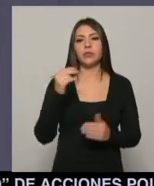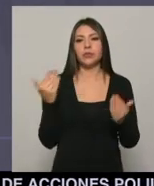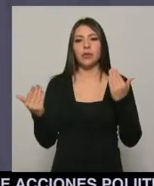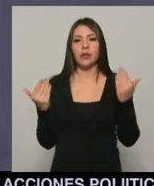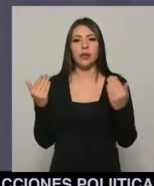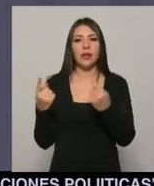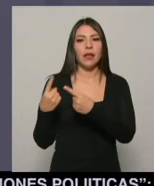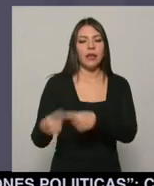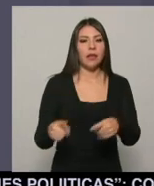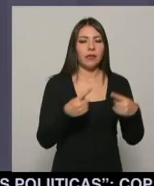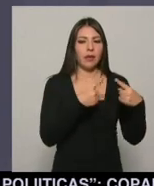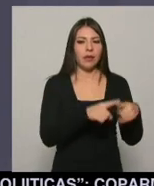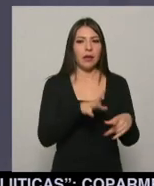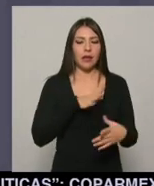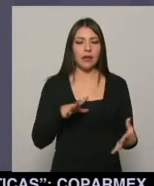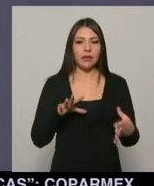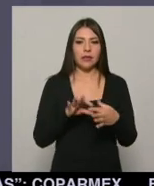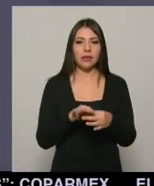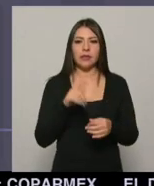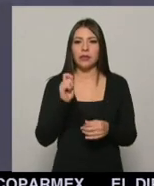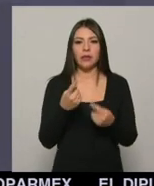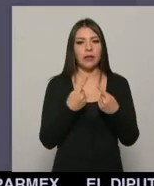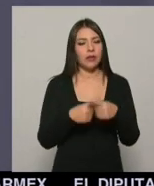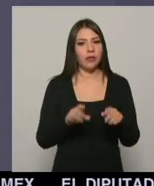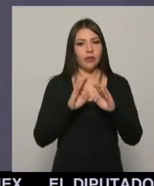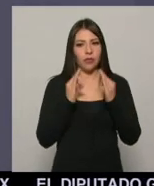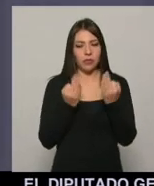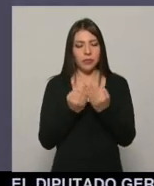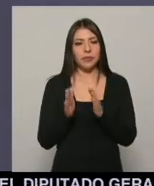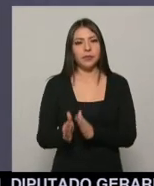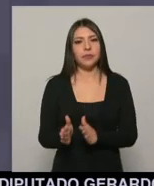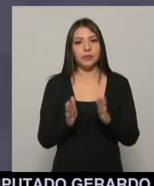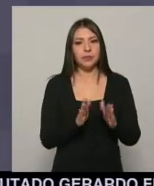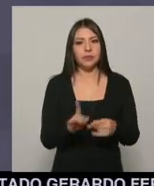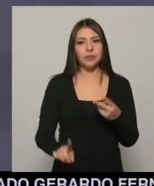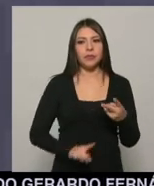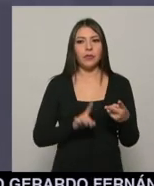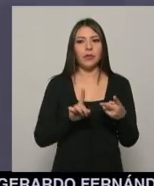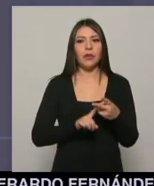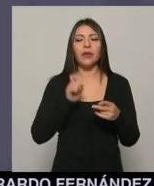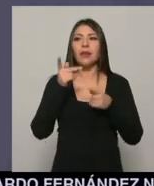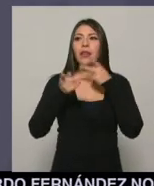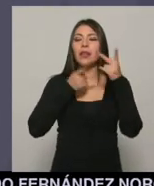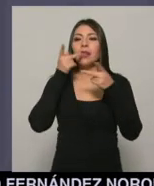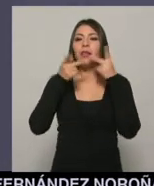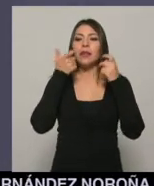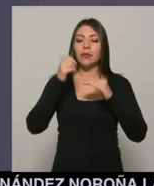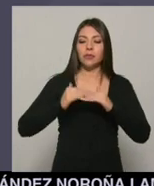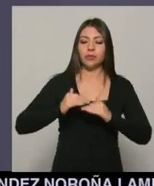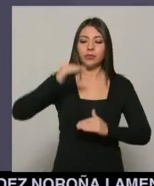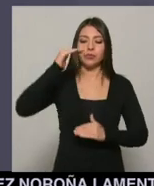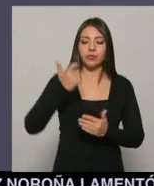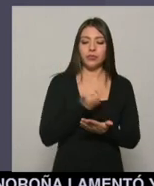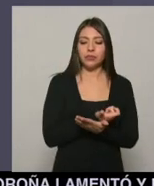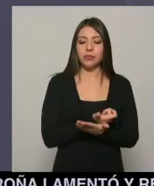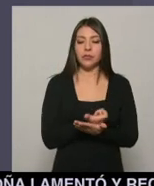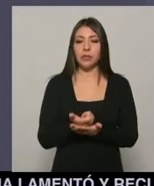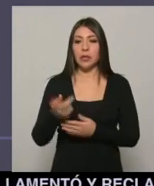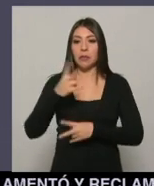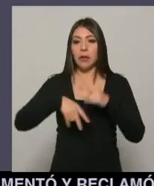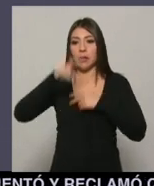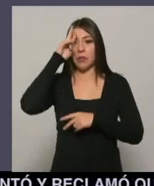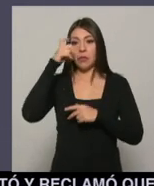diferentes y sus combinaciones son distintas. En segundo lugar, se venció el mito de que el aumento al salario provocaría